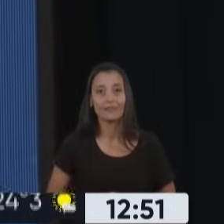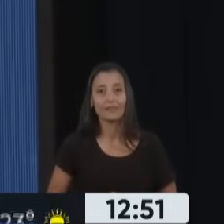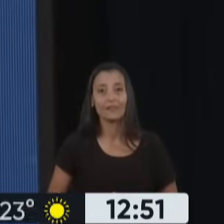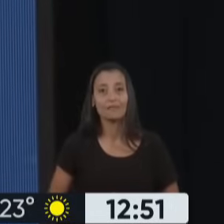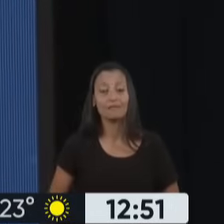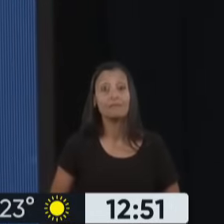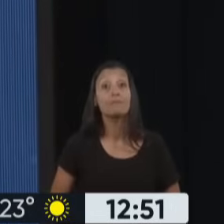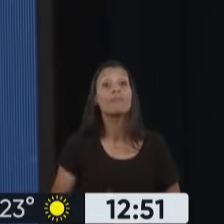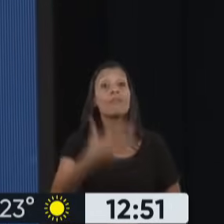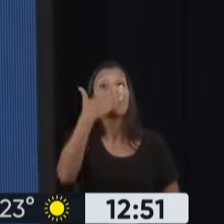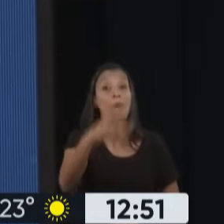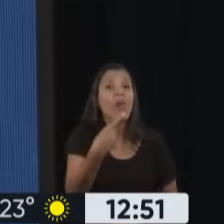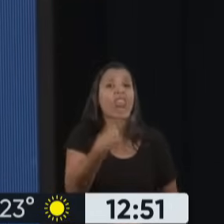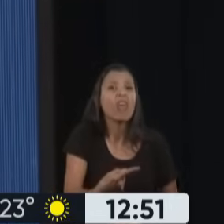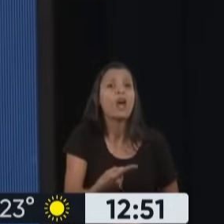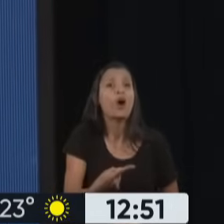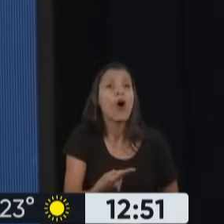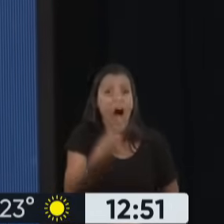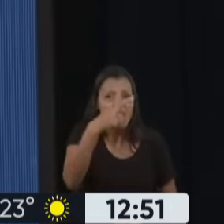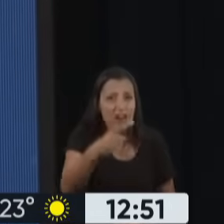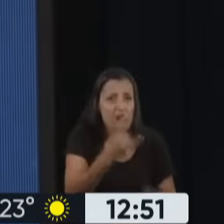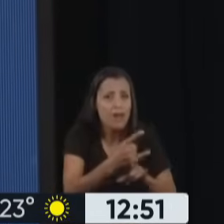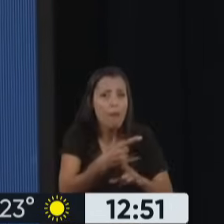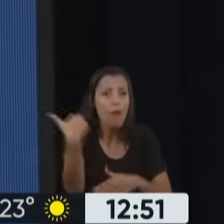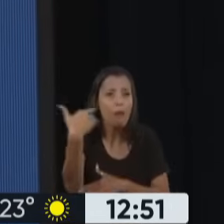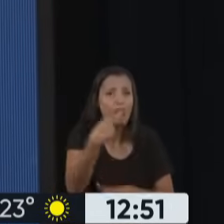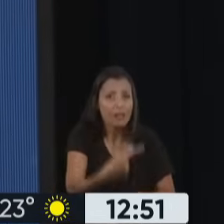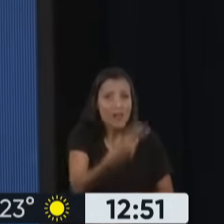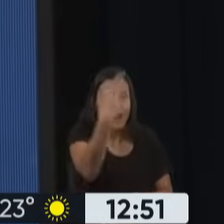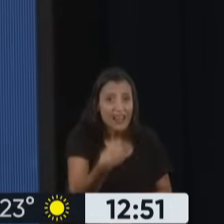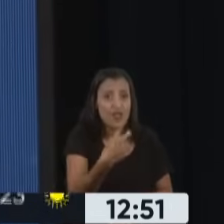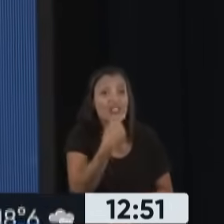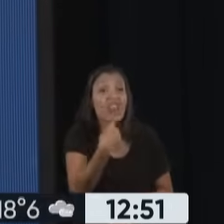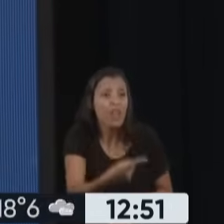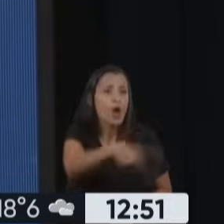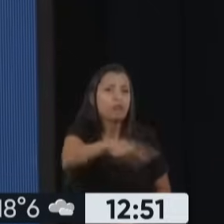Ven, después yo hablo de los ñoños republicanos y tengo razón. Si acabo de decir esto, se me cagaron de la risa.